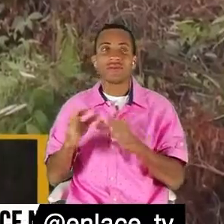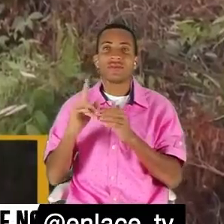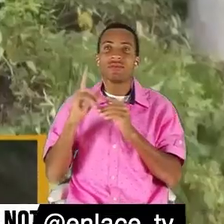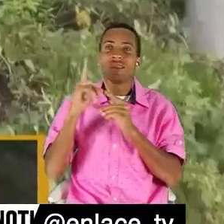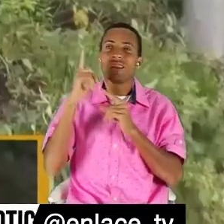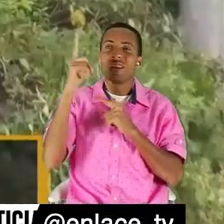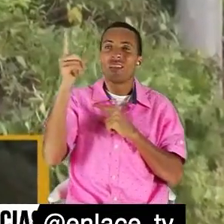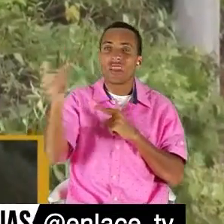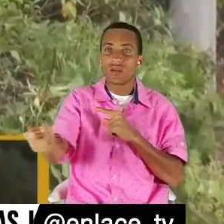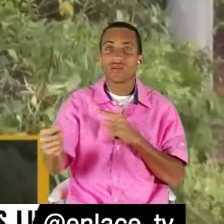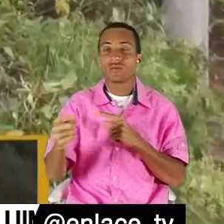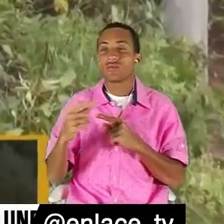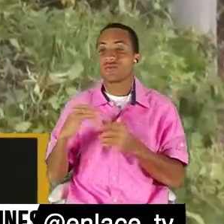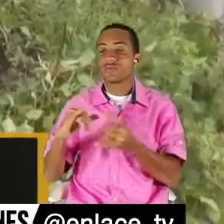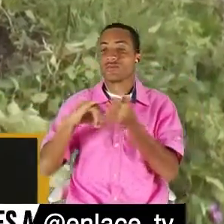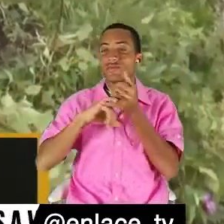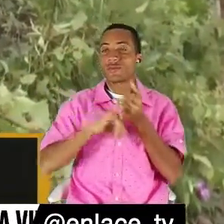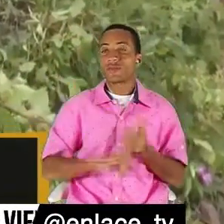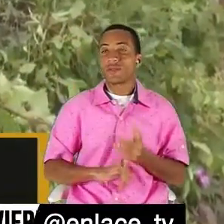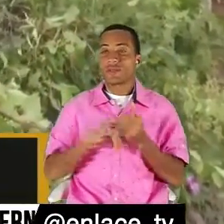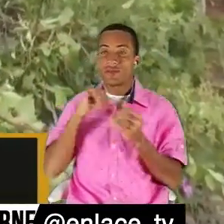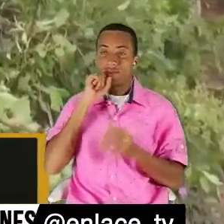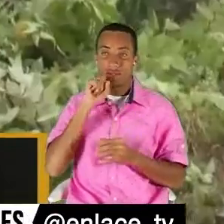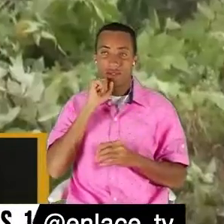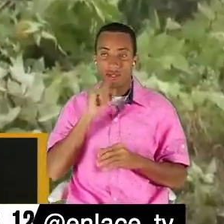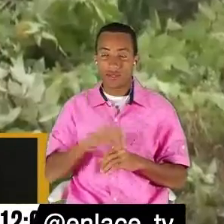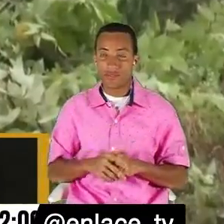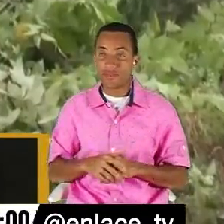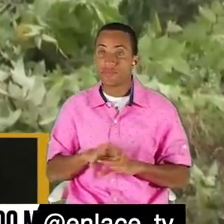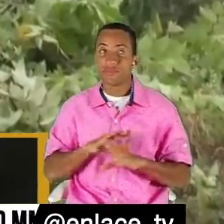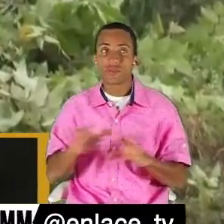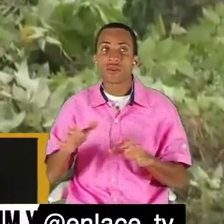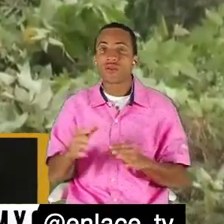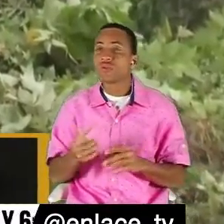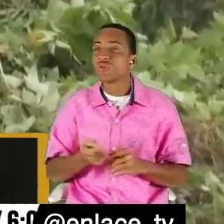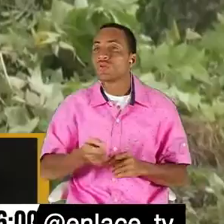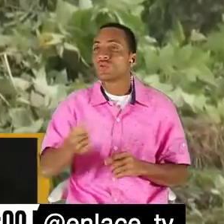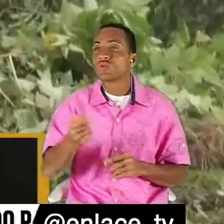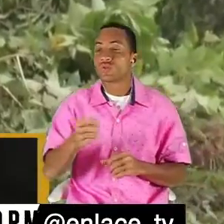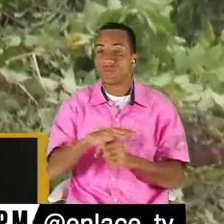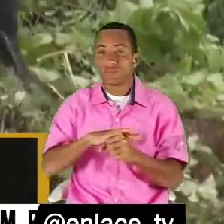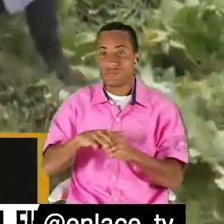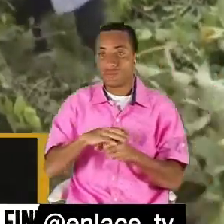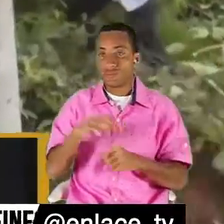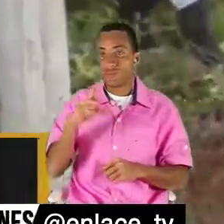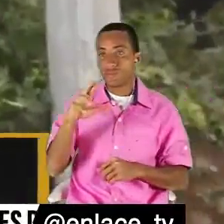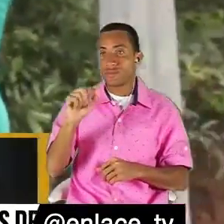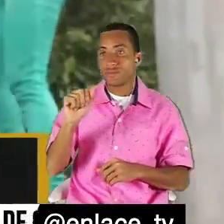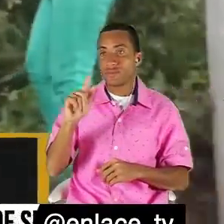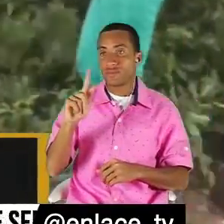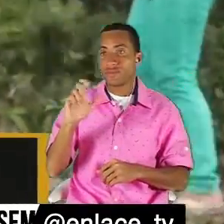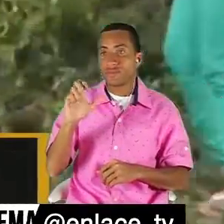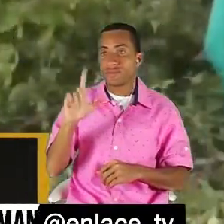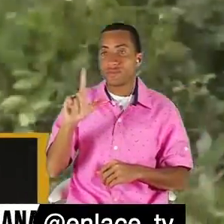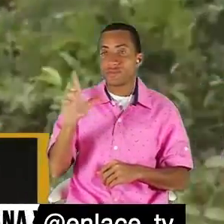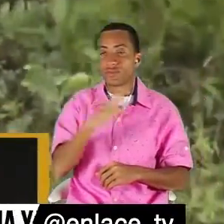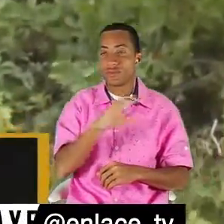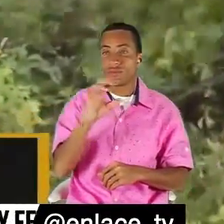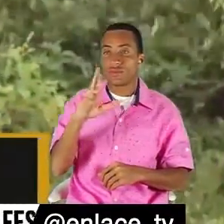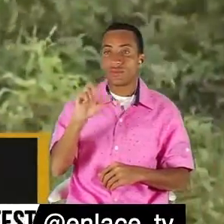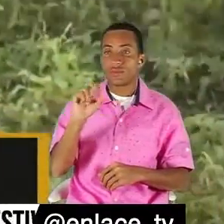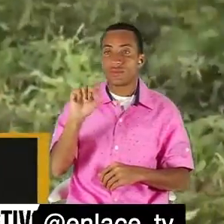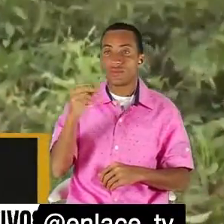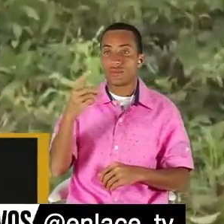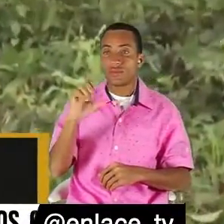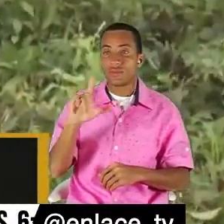Barranca Bermeja, muy cerca a la entrada principal del barrio Rafael Rangel. Un equipo periodístico, Enlace Noticias, llegó hasta allí por llamado